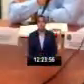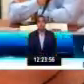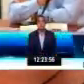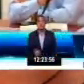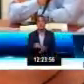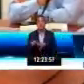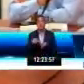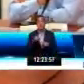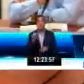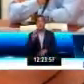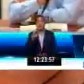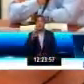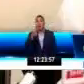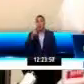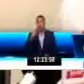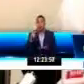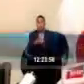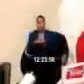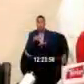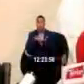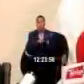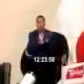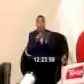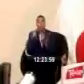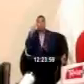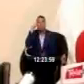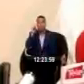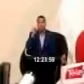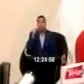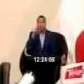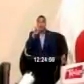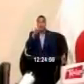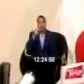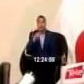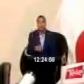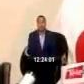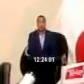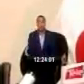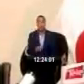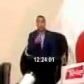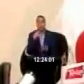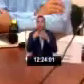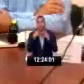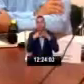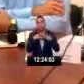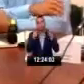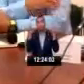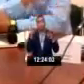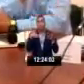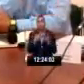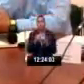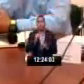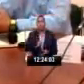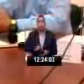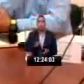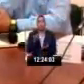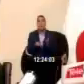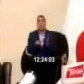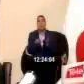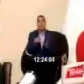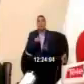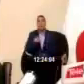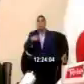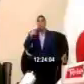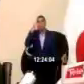Fue en la sede de AER Guayas, donde la ministra de Gobierno, María Paula Romo, dio a conocer pormenores de lo que